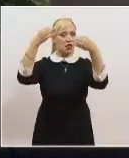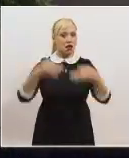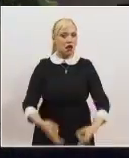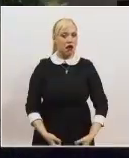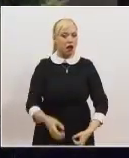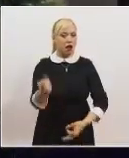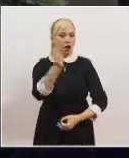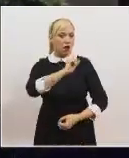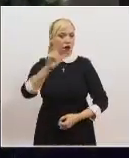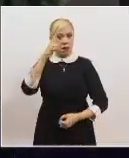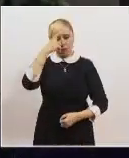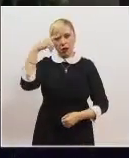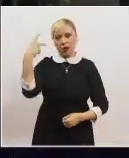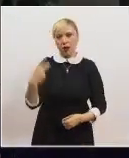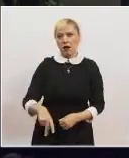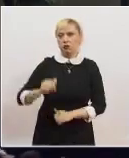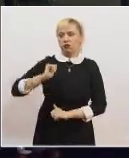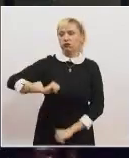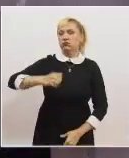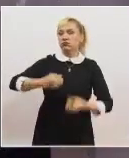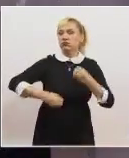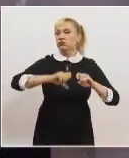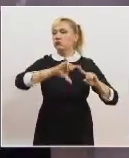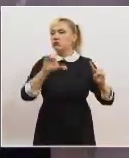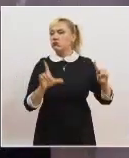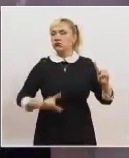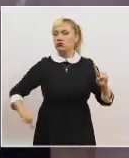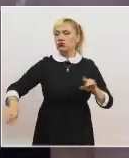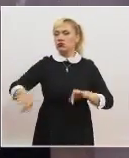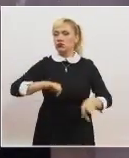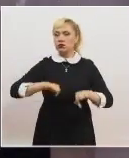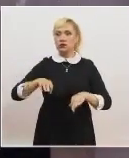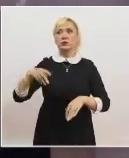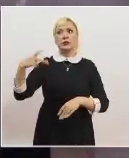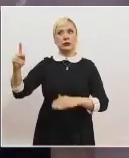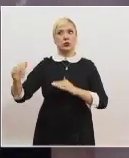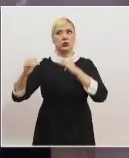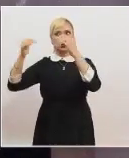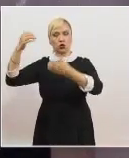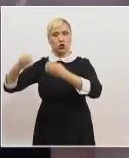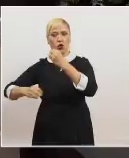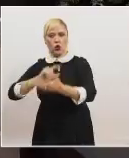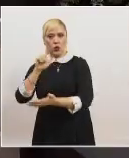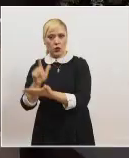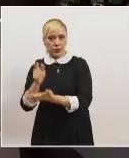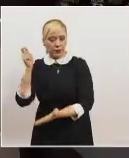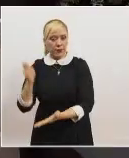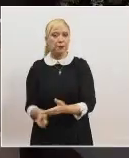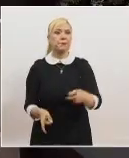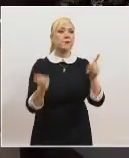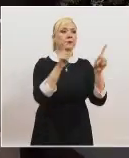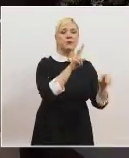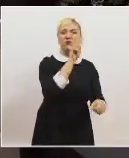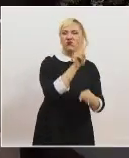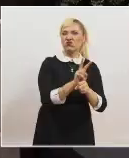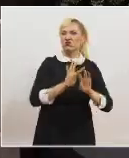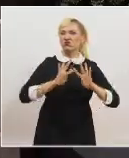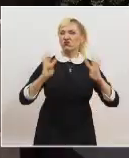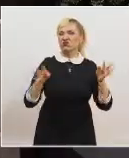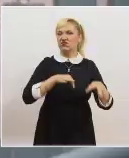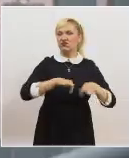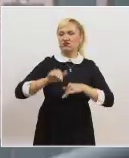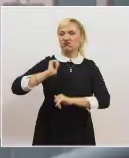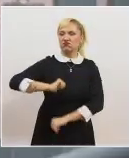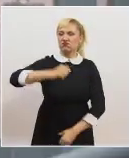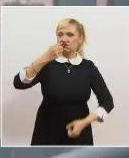Federación. Dicho comité estará integrado por representantes de la Suprema Corte, el Consejo de la Judicatura Federal y el Tribunal